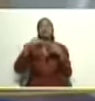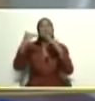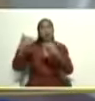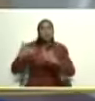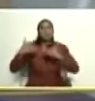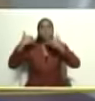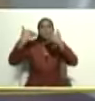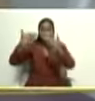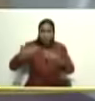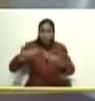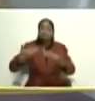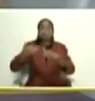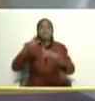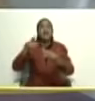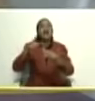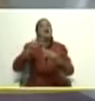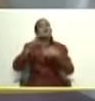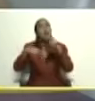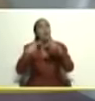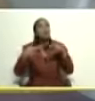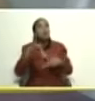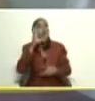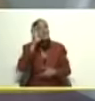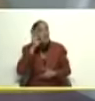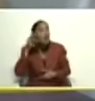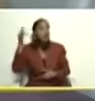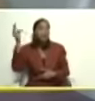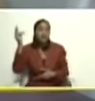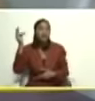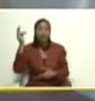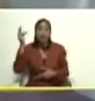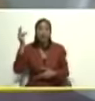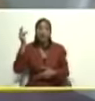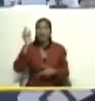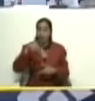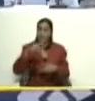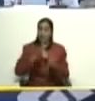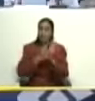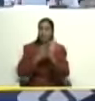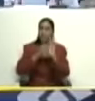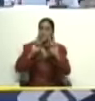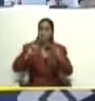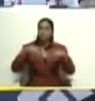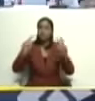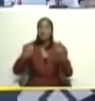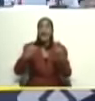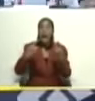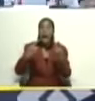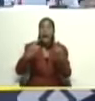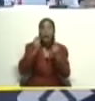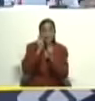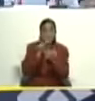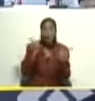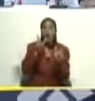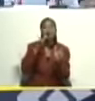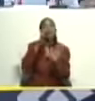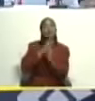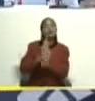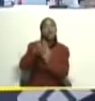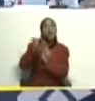paradigma. La revolución se había convertido en una proyección de la sociedad en el futuro.